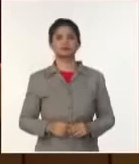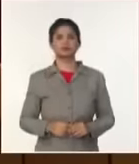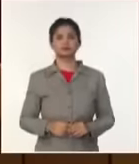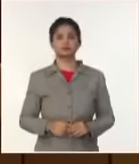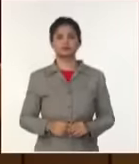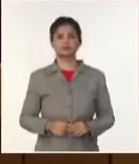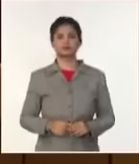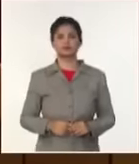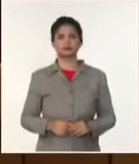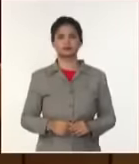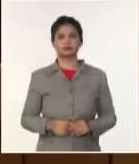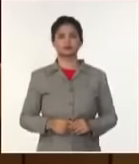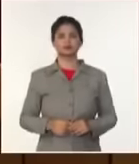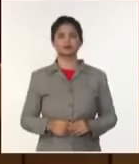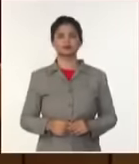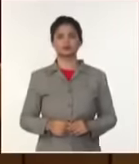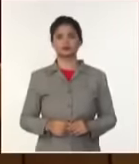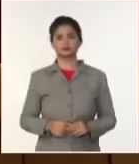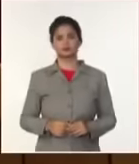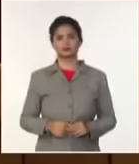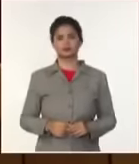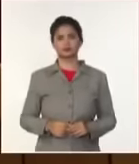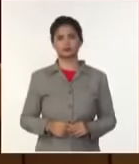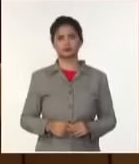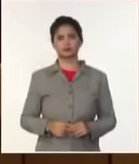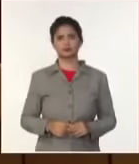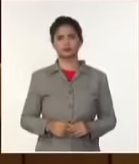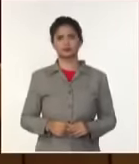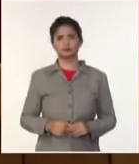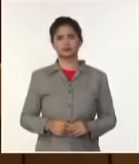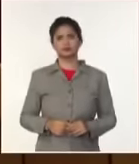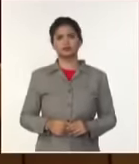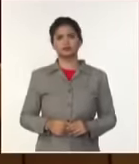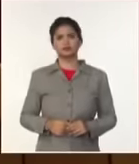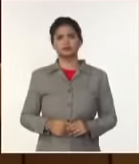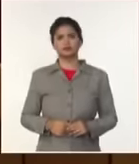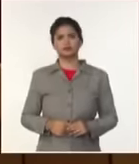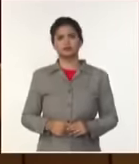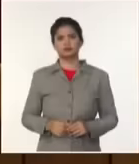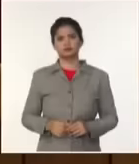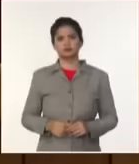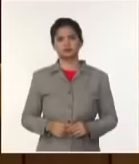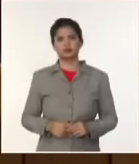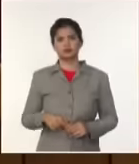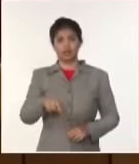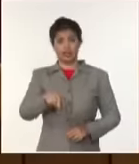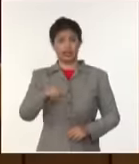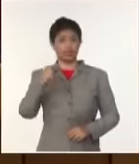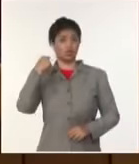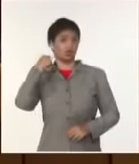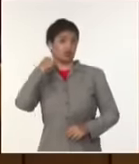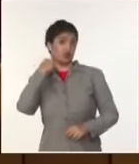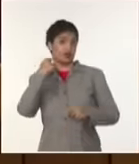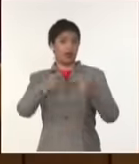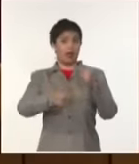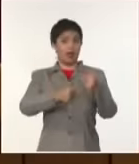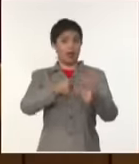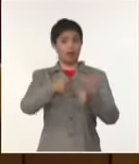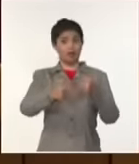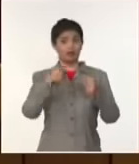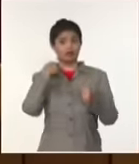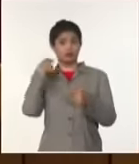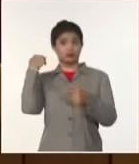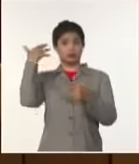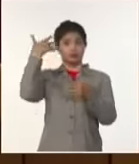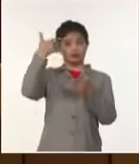textos o monumentos capaces de dibujarla fielmente. Estos años y cada hora preñada